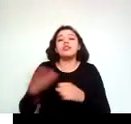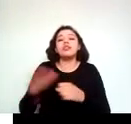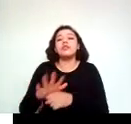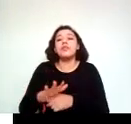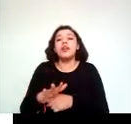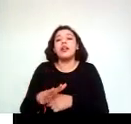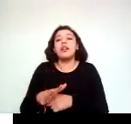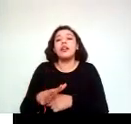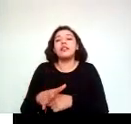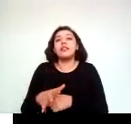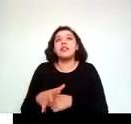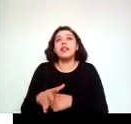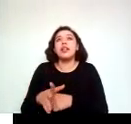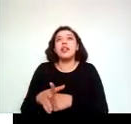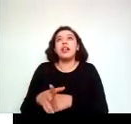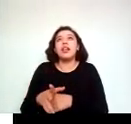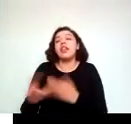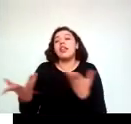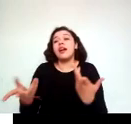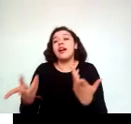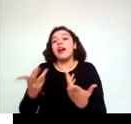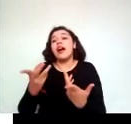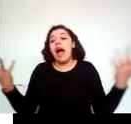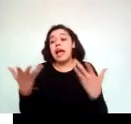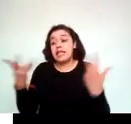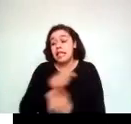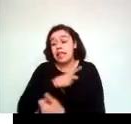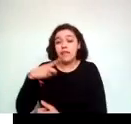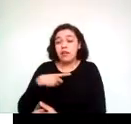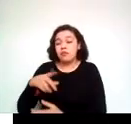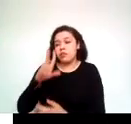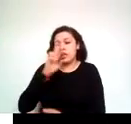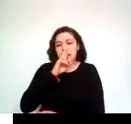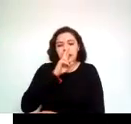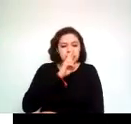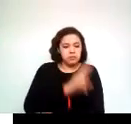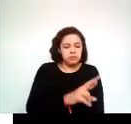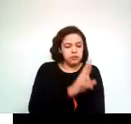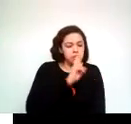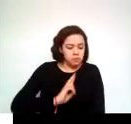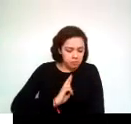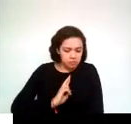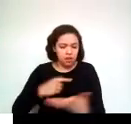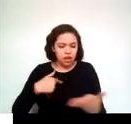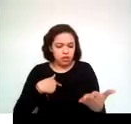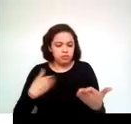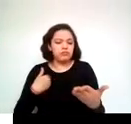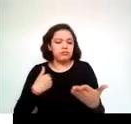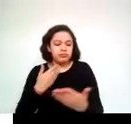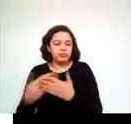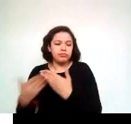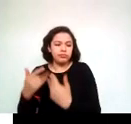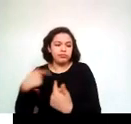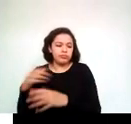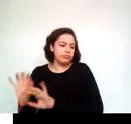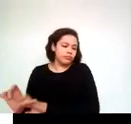que debemos tomar de acuerdo a los resultados. Nos da también el indicativo de